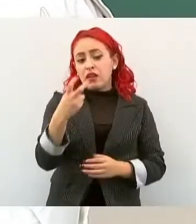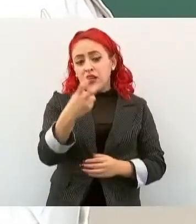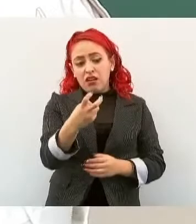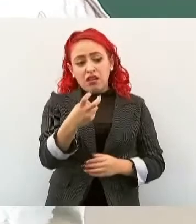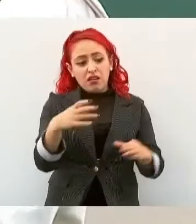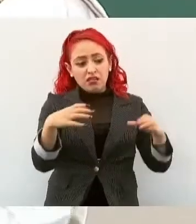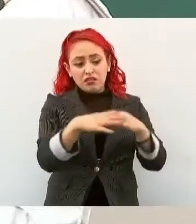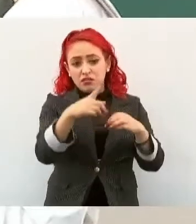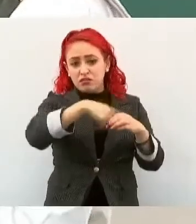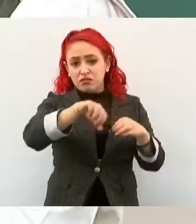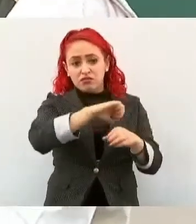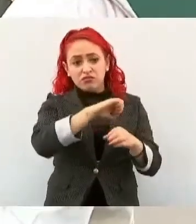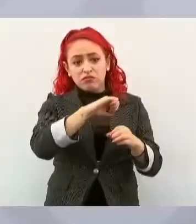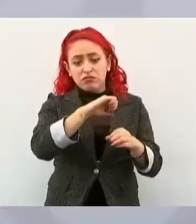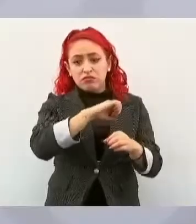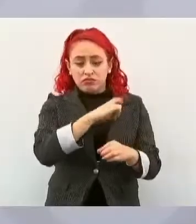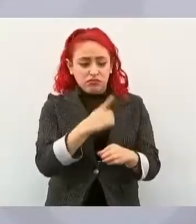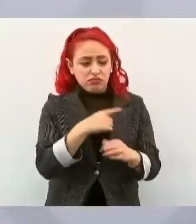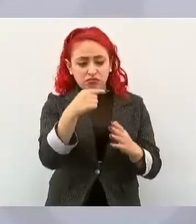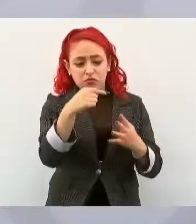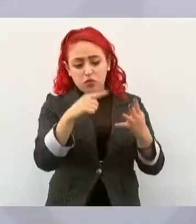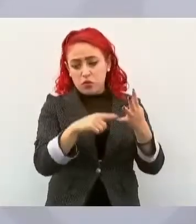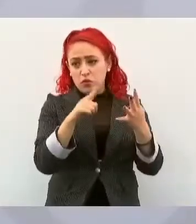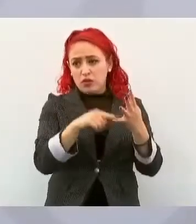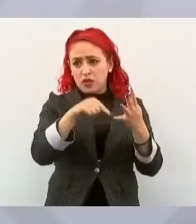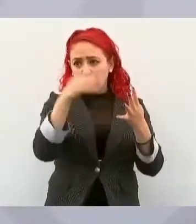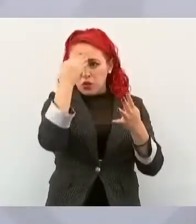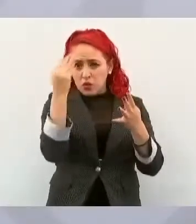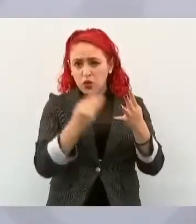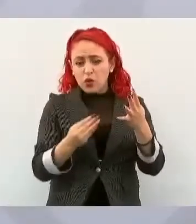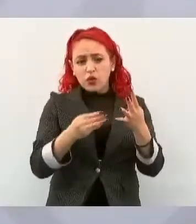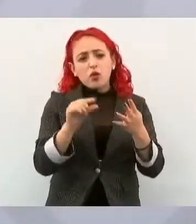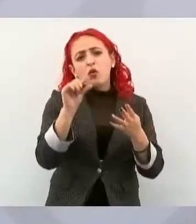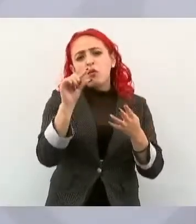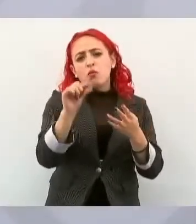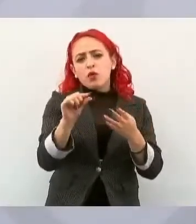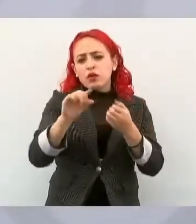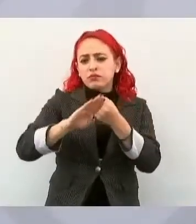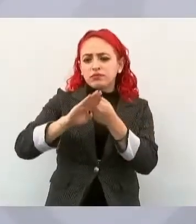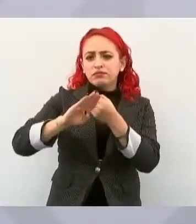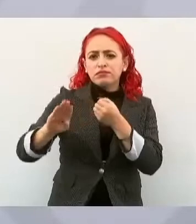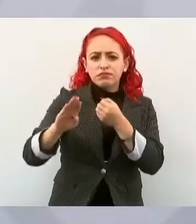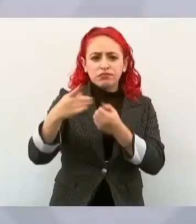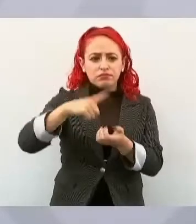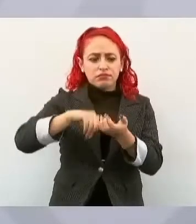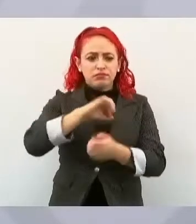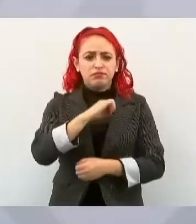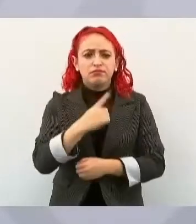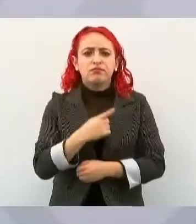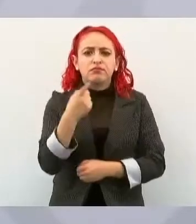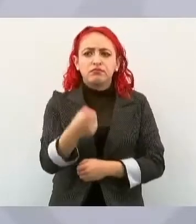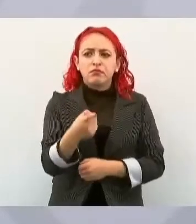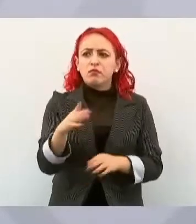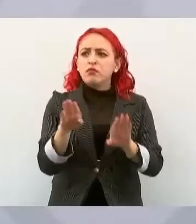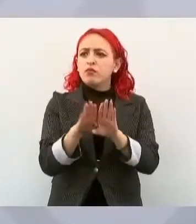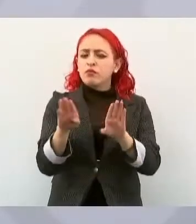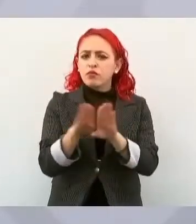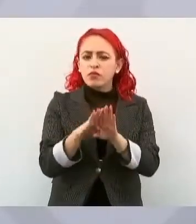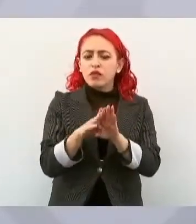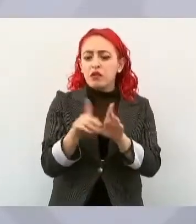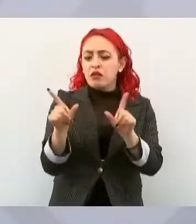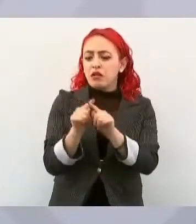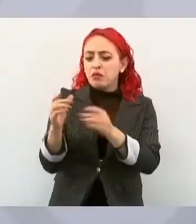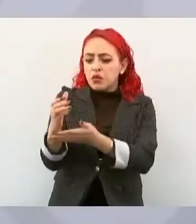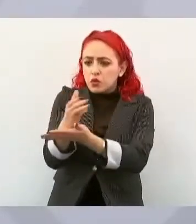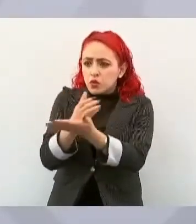modelo tenía un cuarto elemento terrible, la poca prevención en la salud, un modelo 100% curativo,